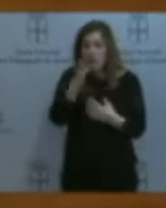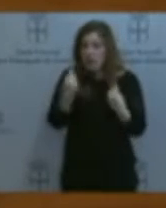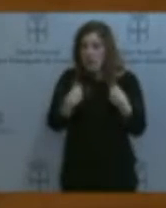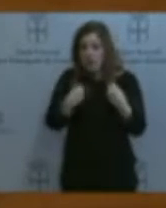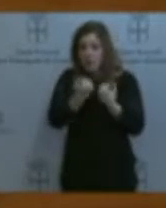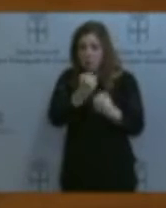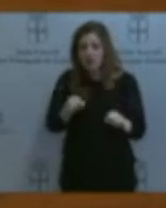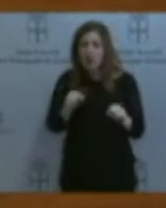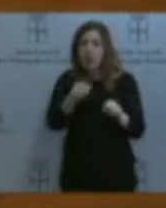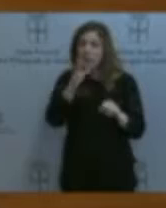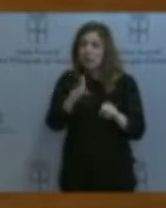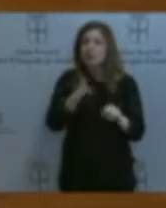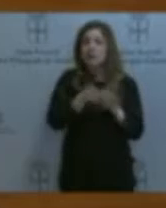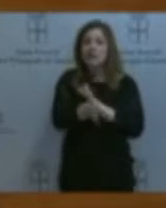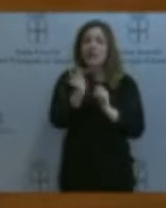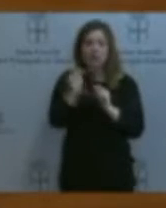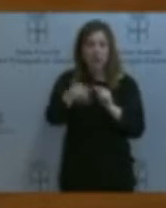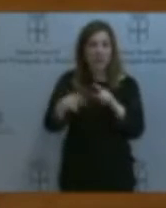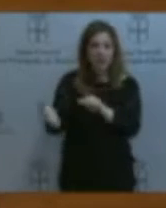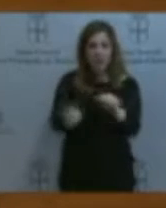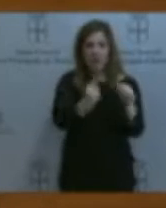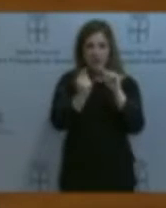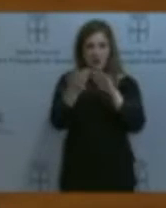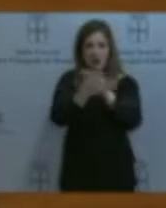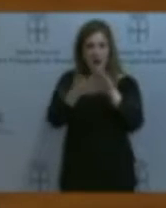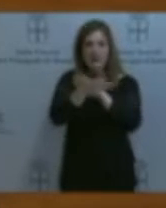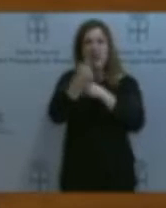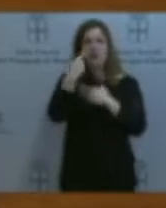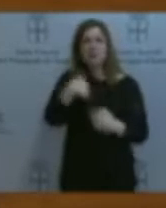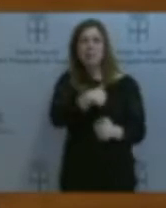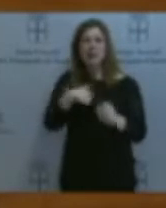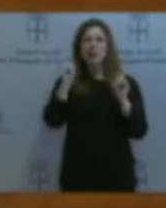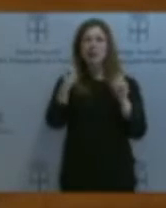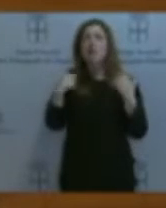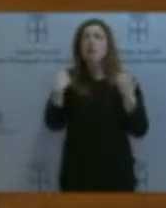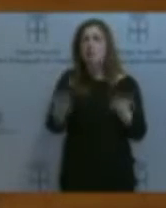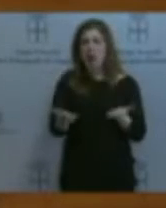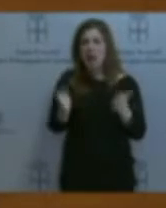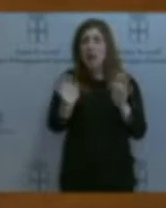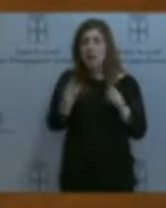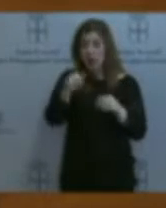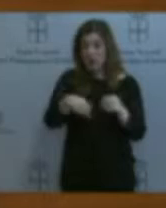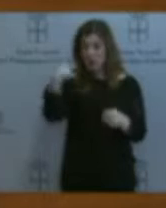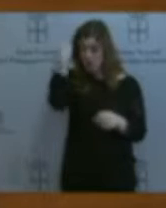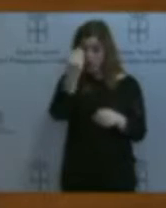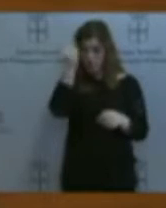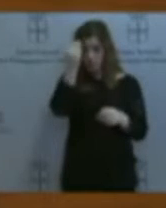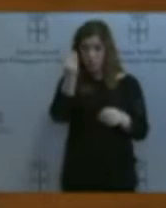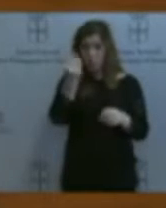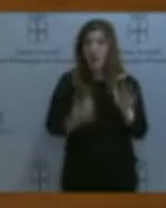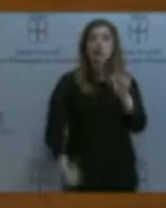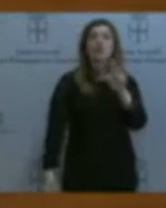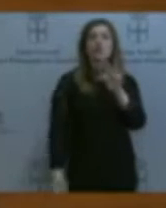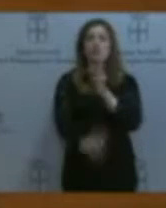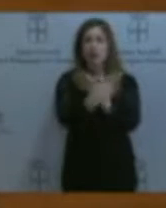es afortunado traer este debate aquí y ver cuál es el papel de la educación. Pero, y aquí creo que es donde surge una